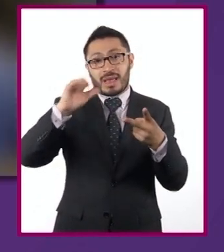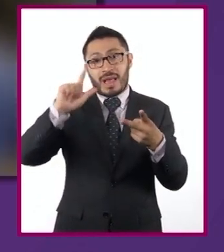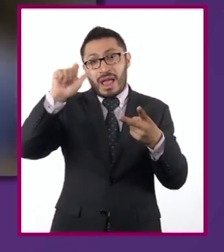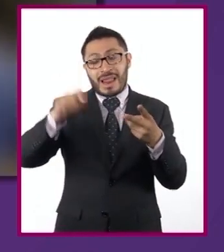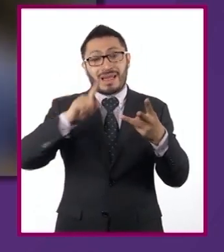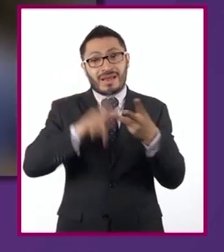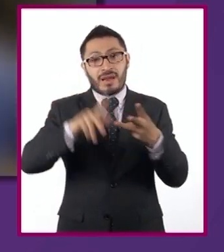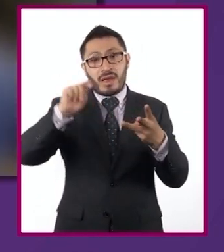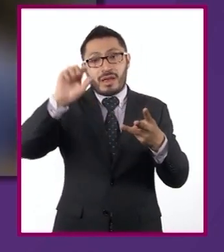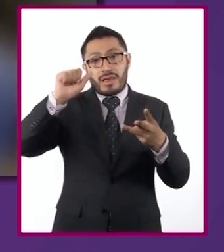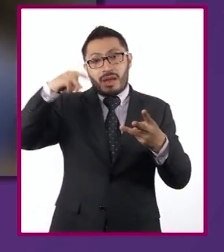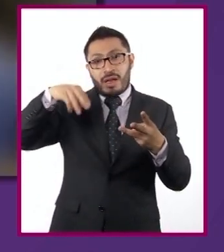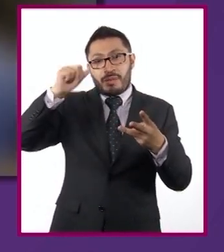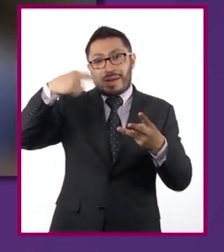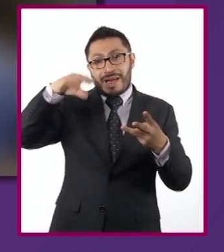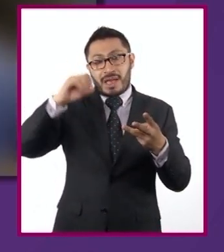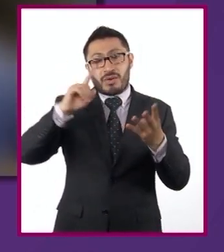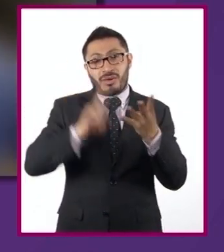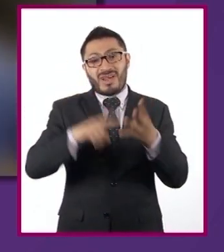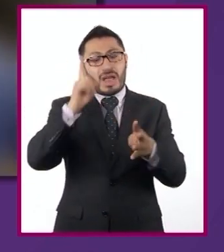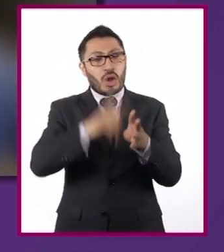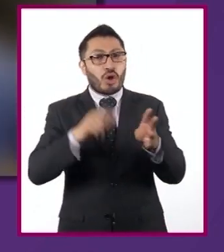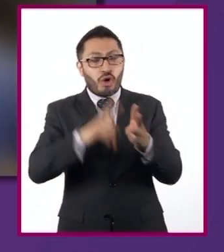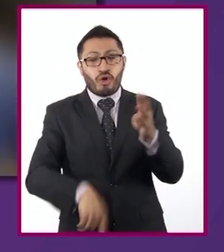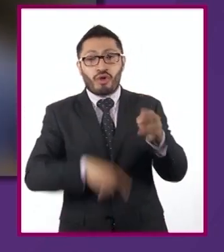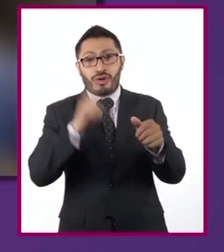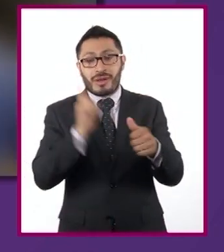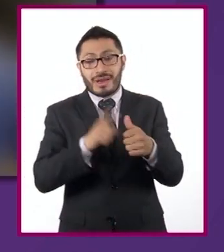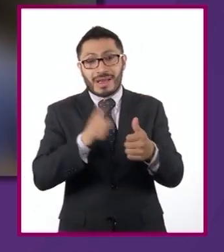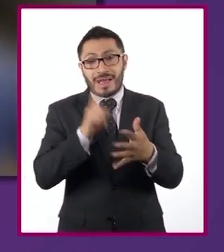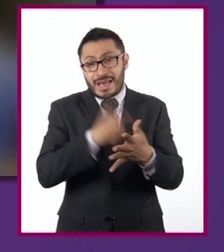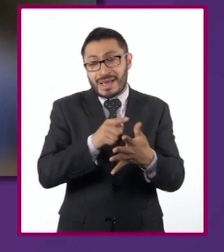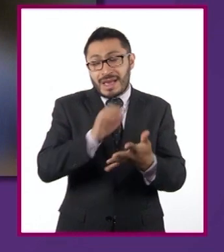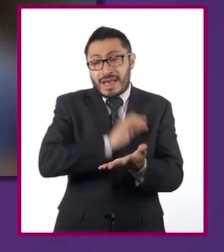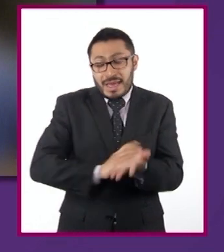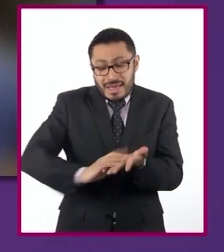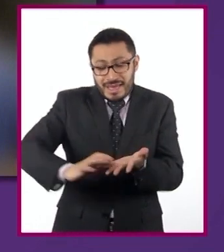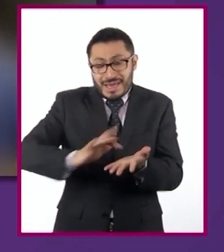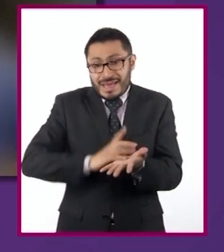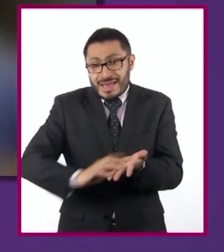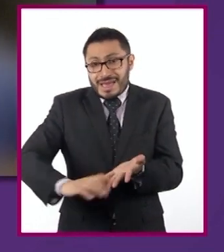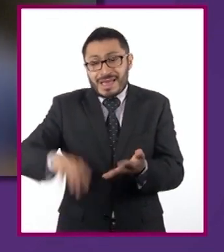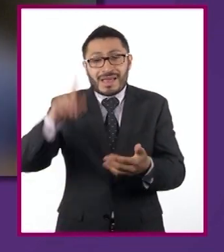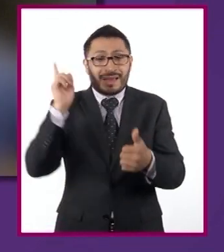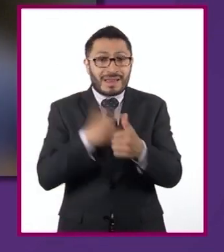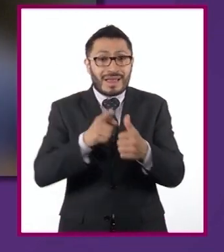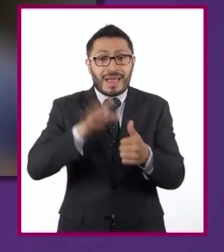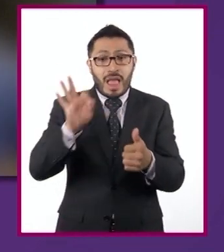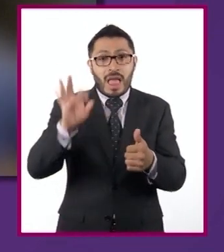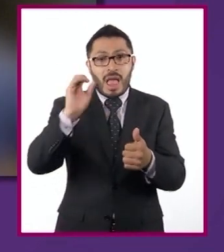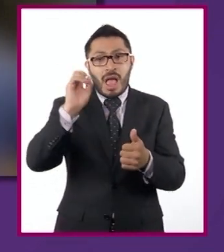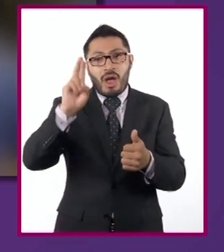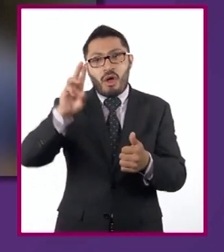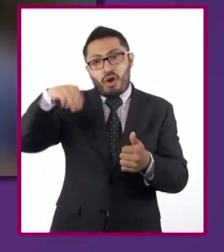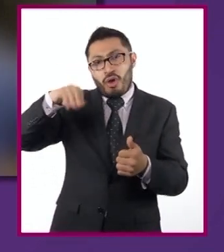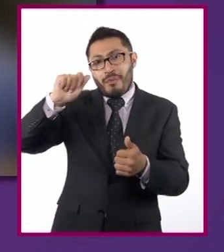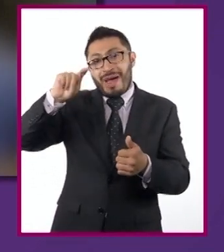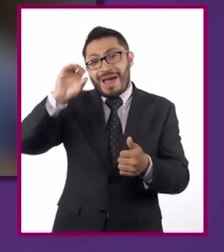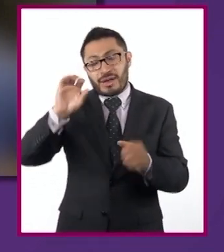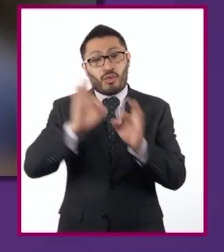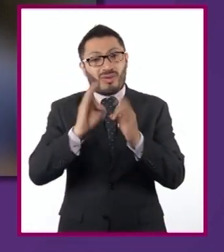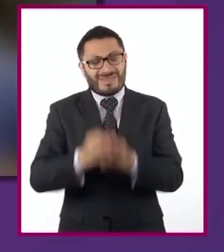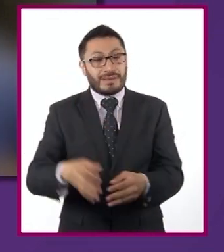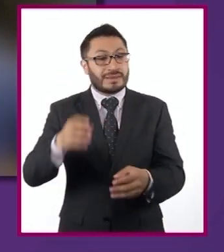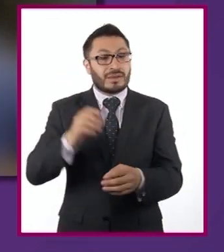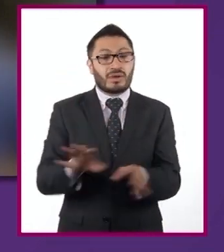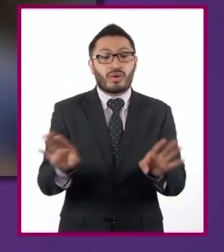el tamaño, el color, la textura y el formato. Todo esto puede ser tan simple